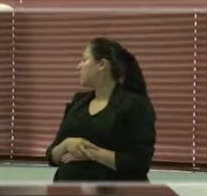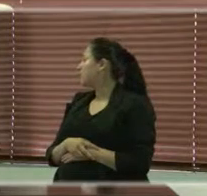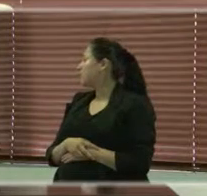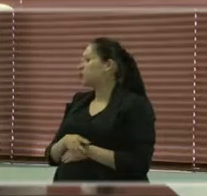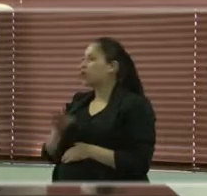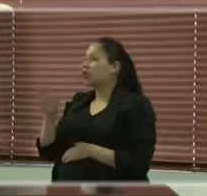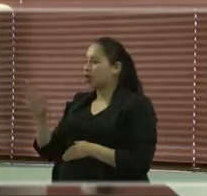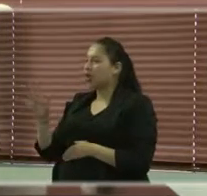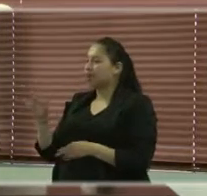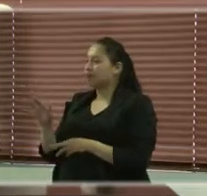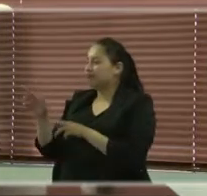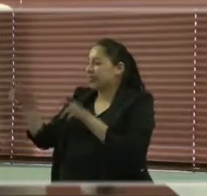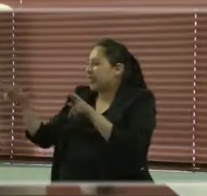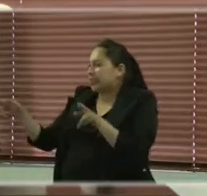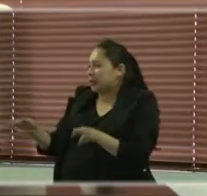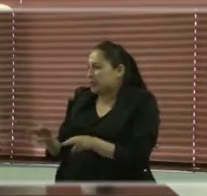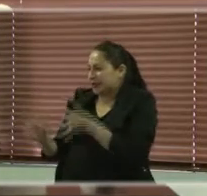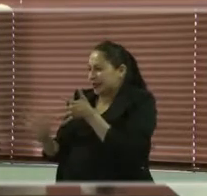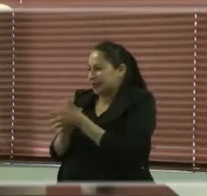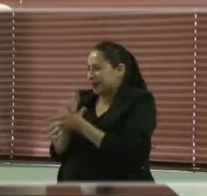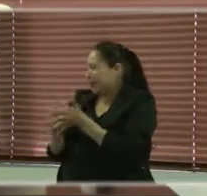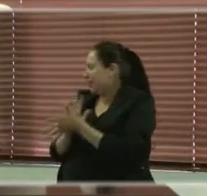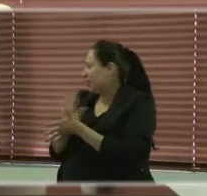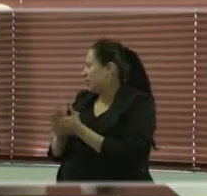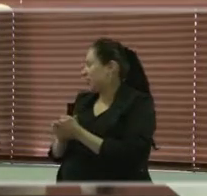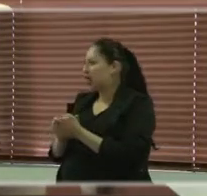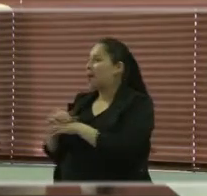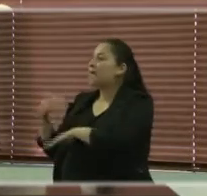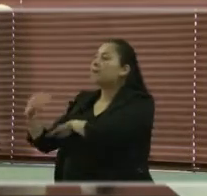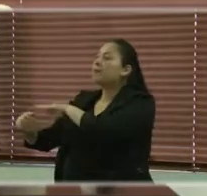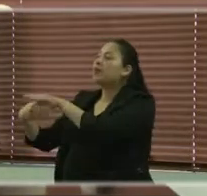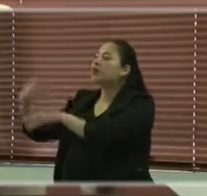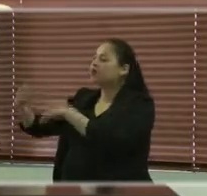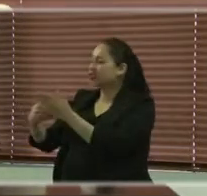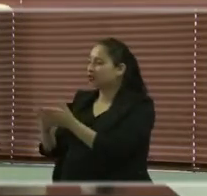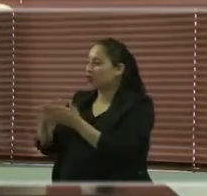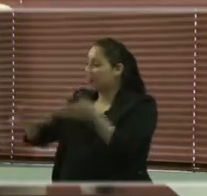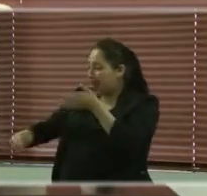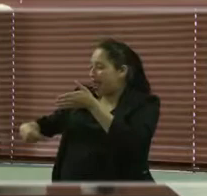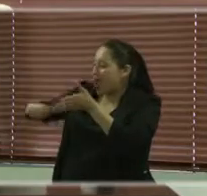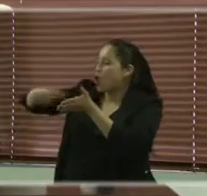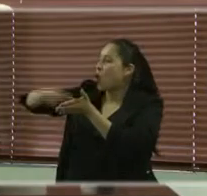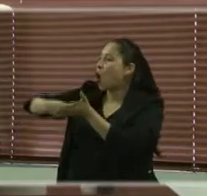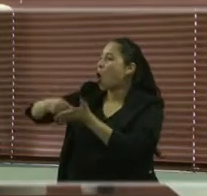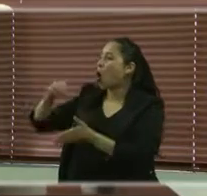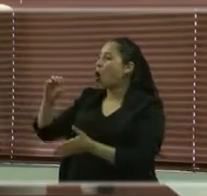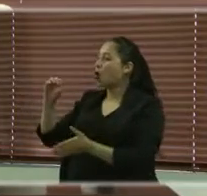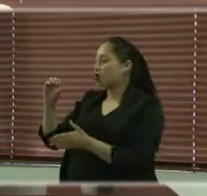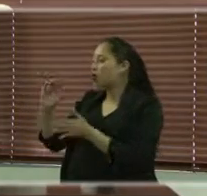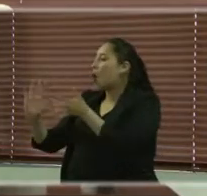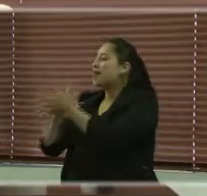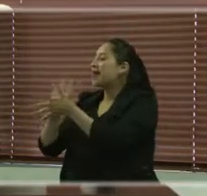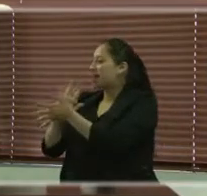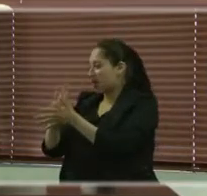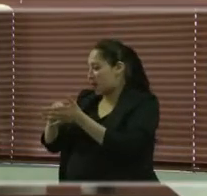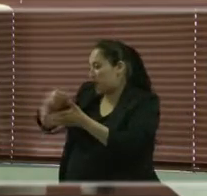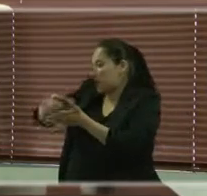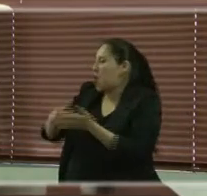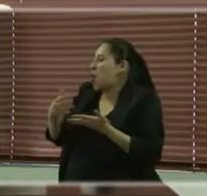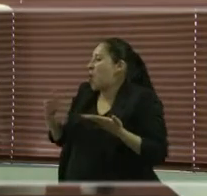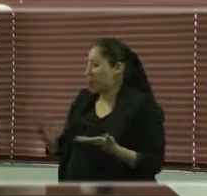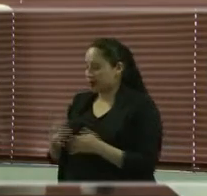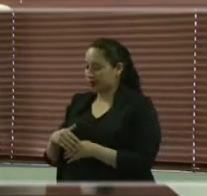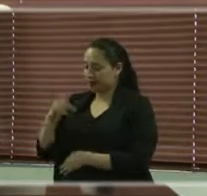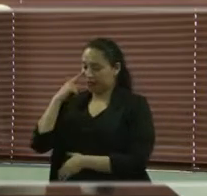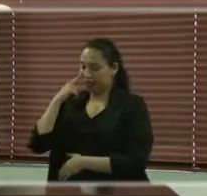voy a tratar de resumirlo más posible el proceso En qué consiste bueno primero el comité tiene que decidir que